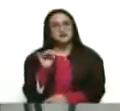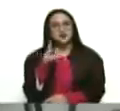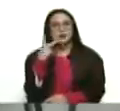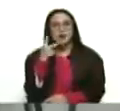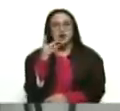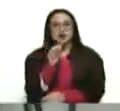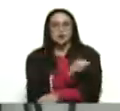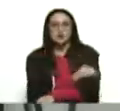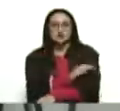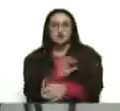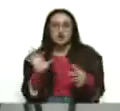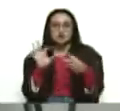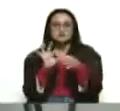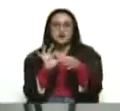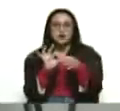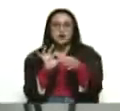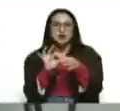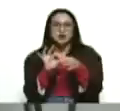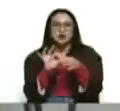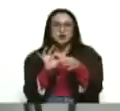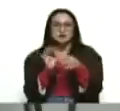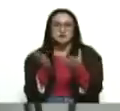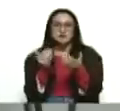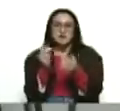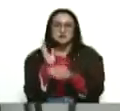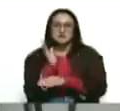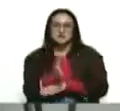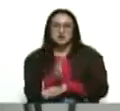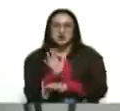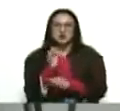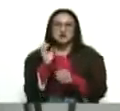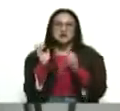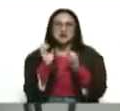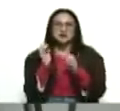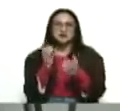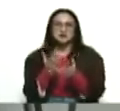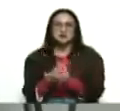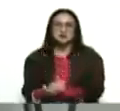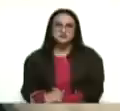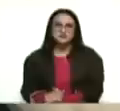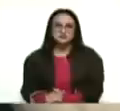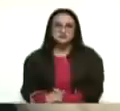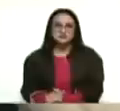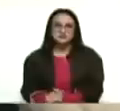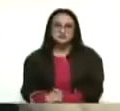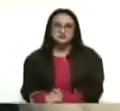políticos opositores ligados a exigencias de sanciones y estos eventos que se han dado?